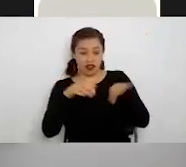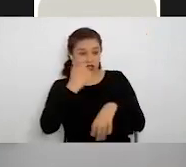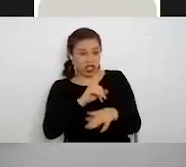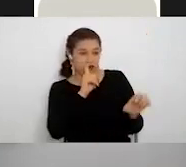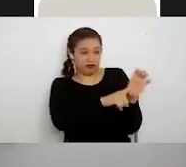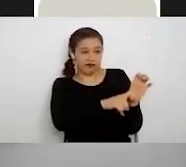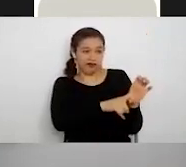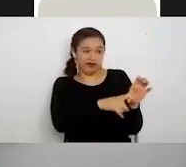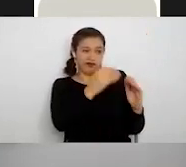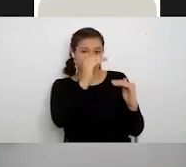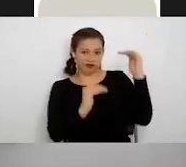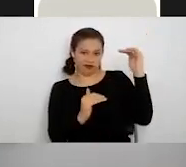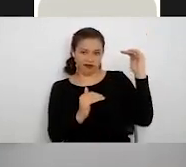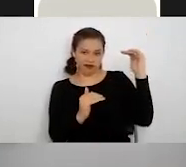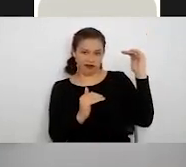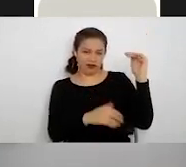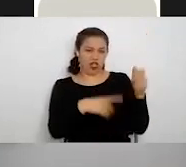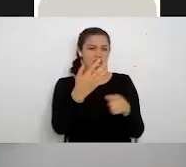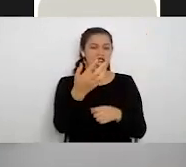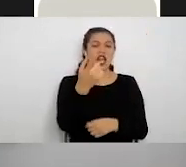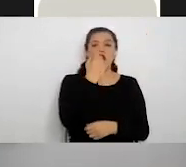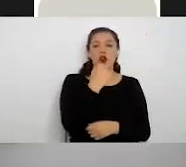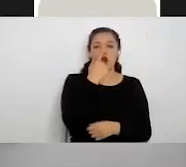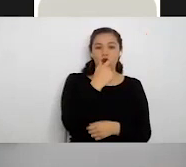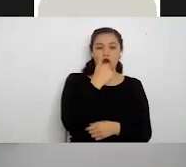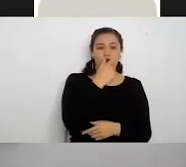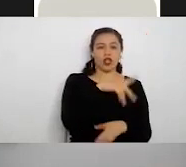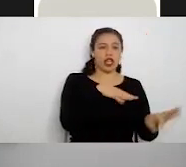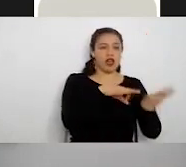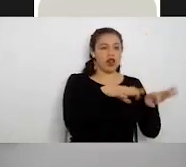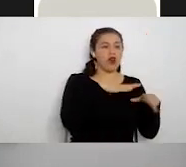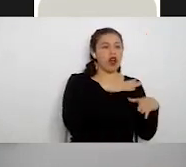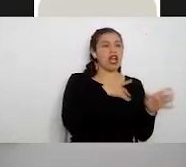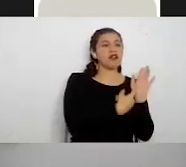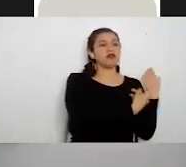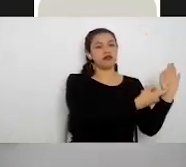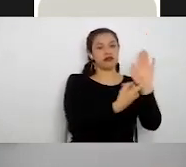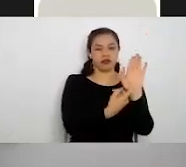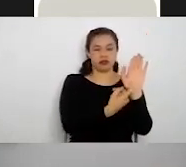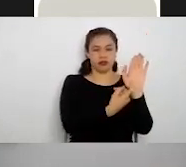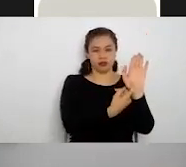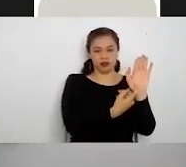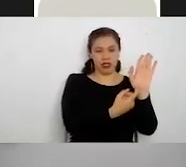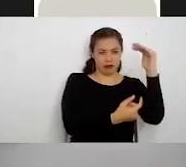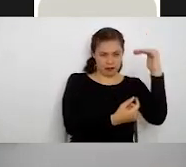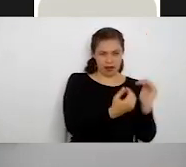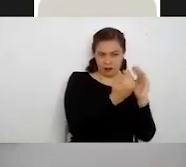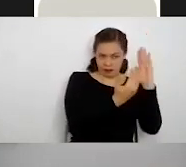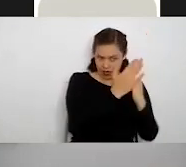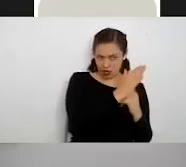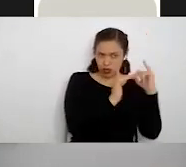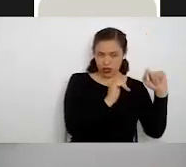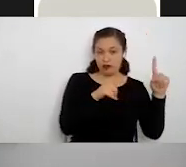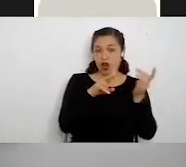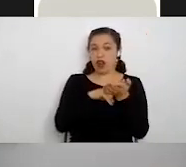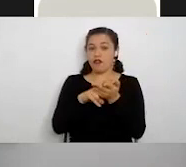por ejemplo, el rojo son las ofertas de trabajo, aunque se han ido disminuyendo, y el rojo y el verde son